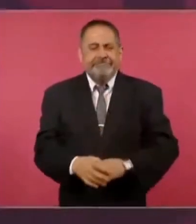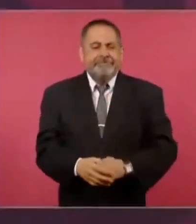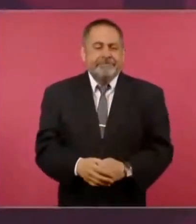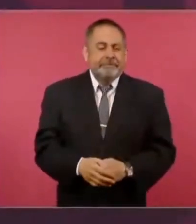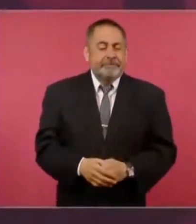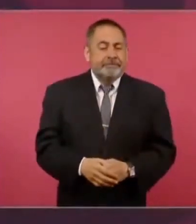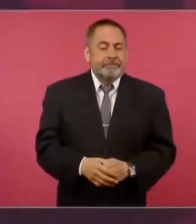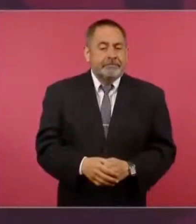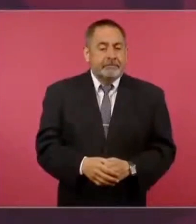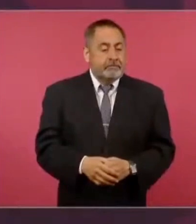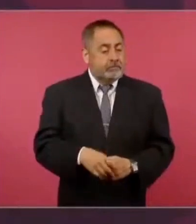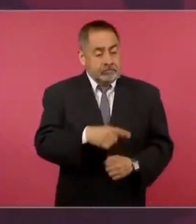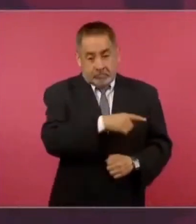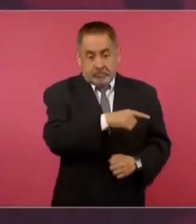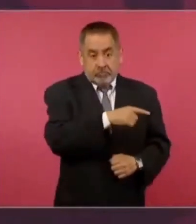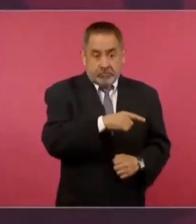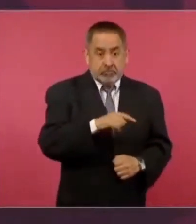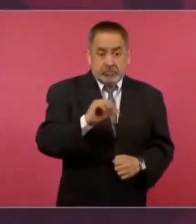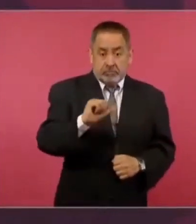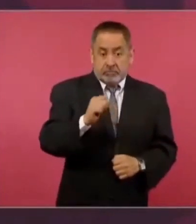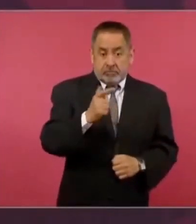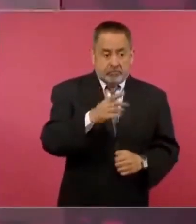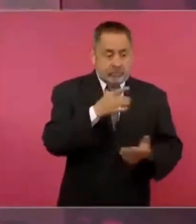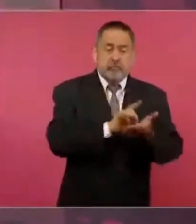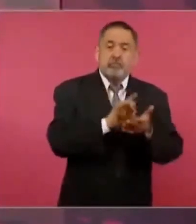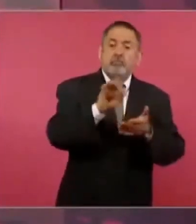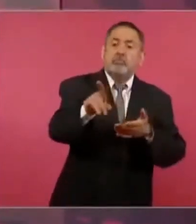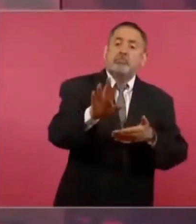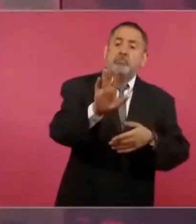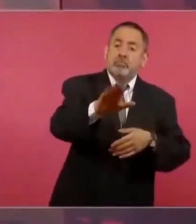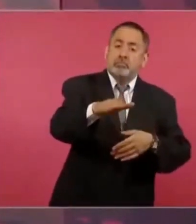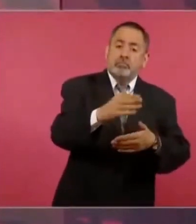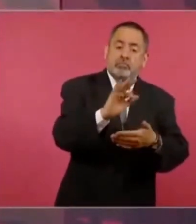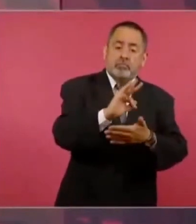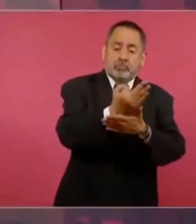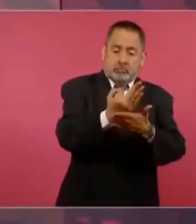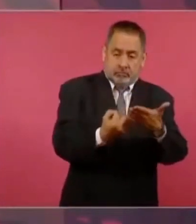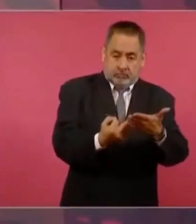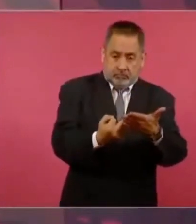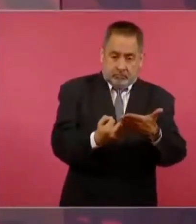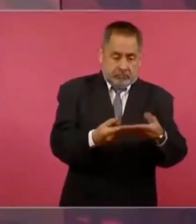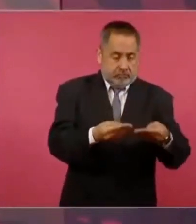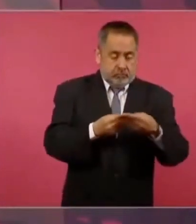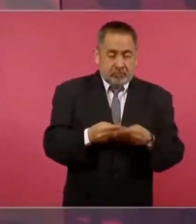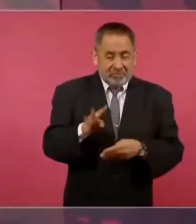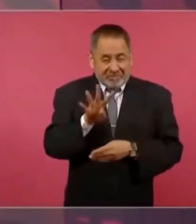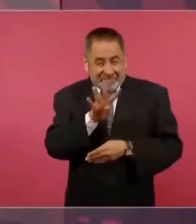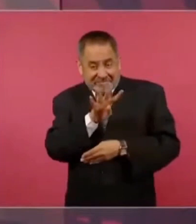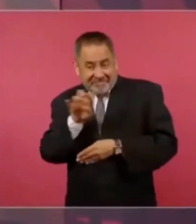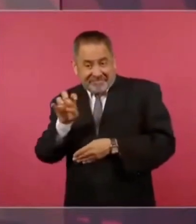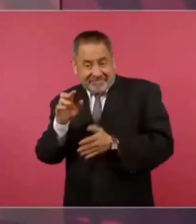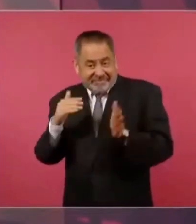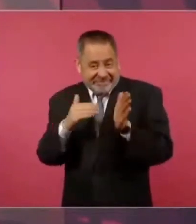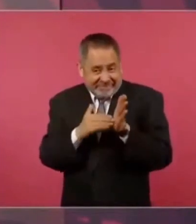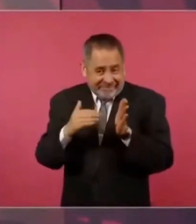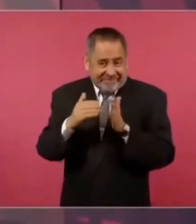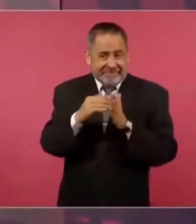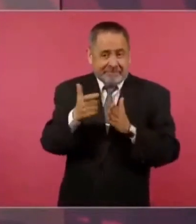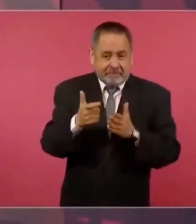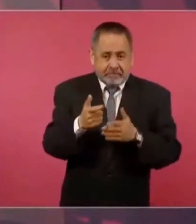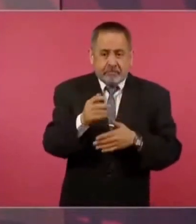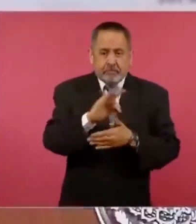Y le dice que le manda la factura por un trabajo de 400 millones, pero